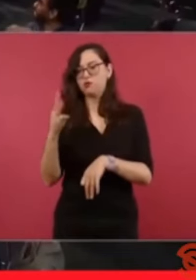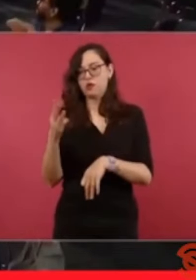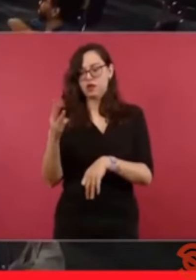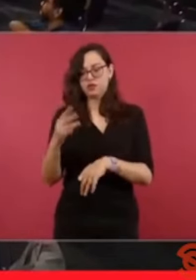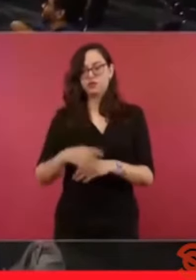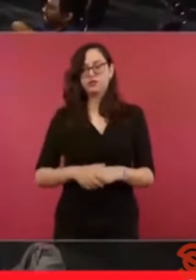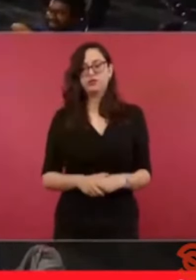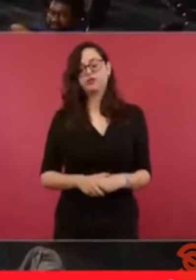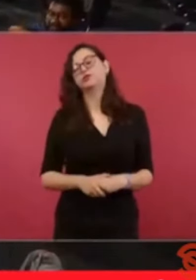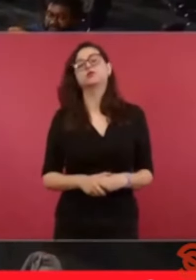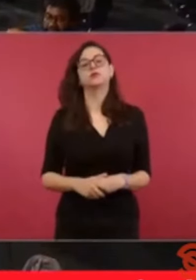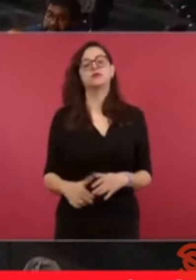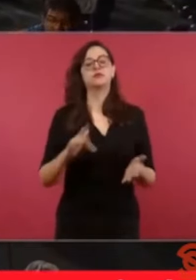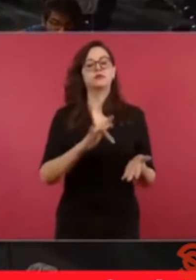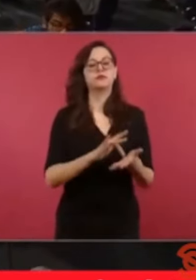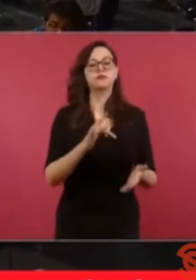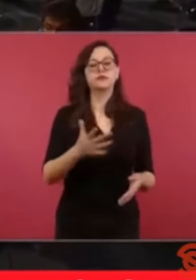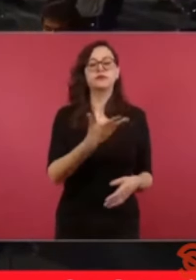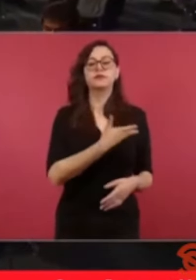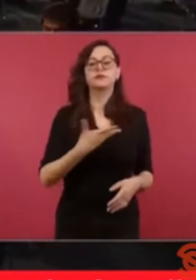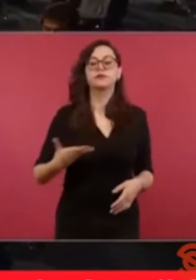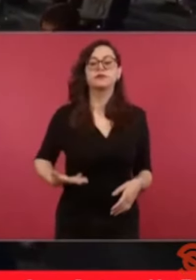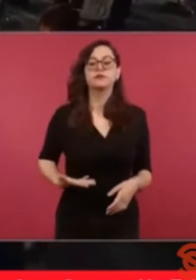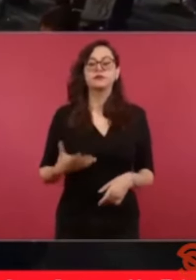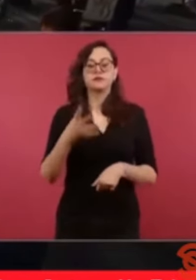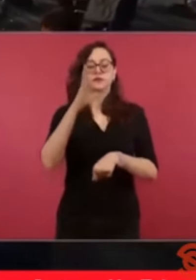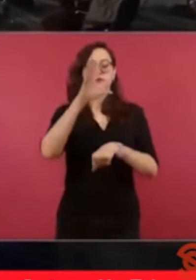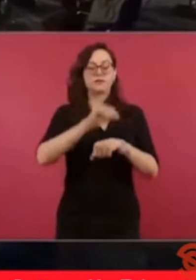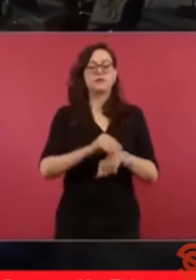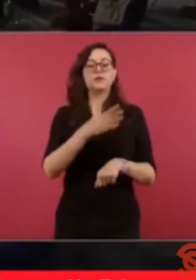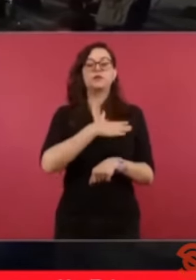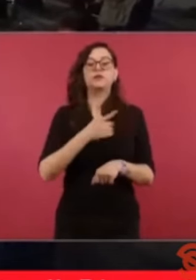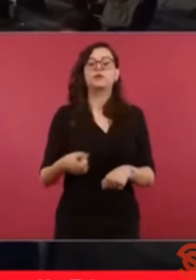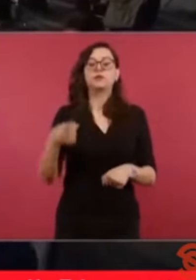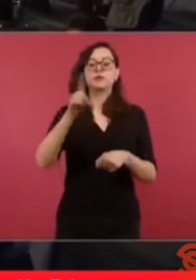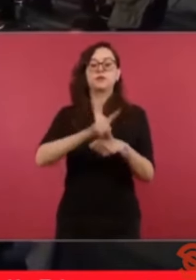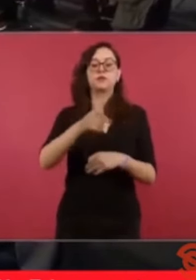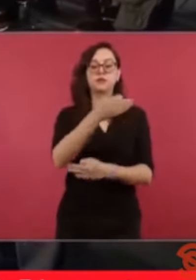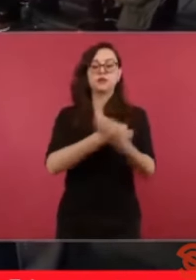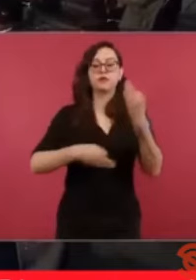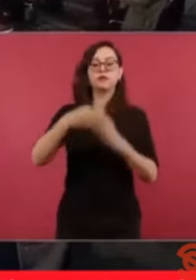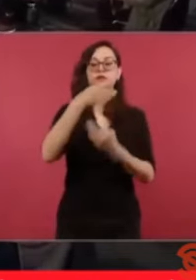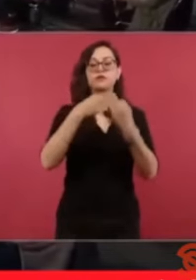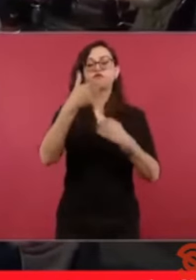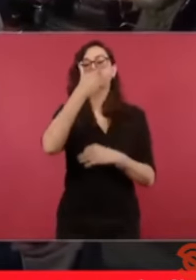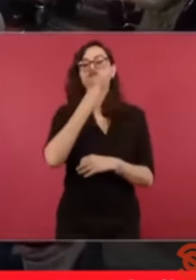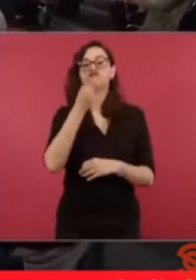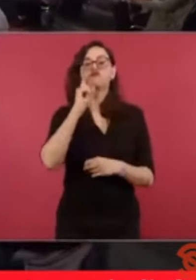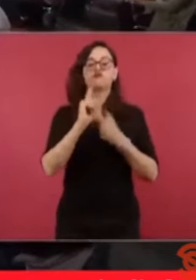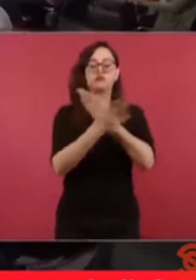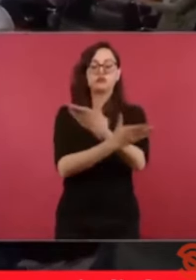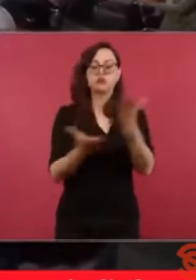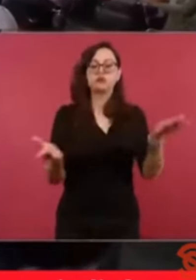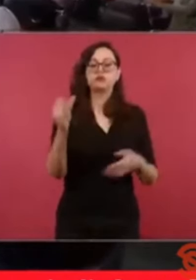Gracias, señor presidente. Con su permiso, buenos días a todas, a todos. Hoy es